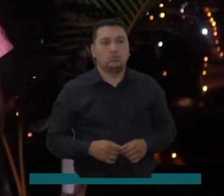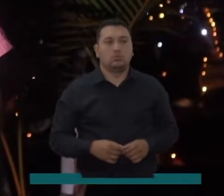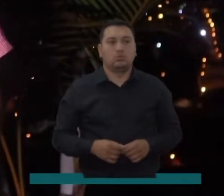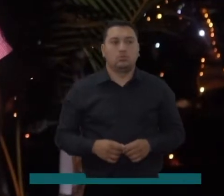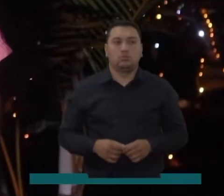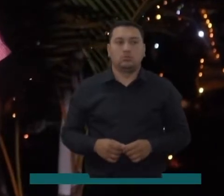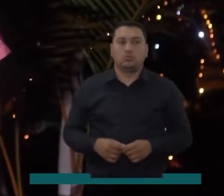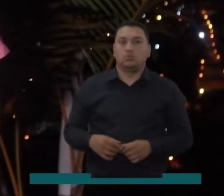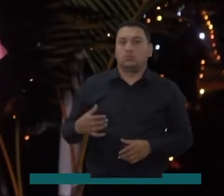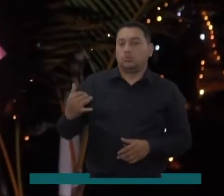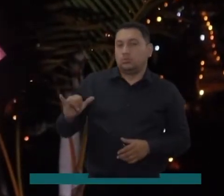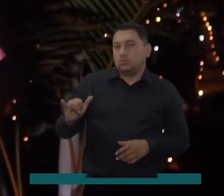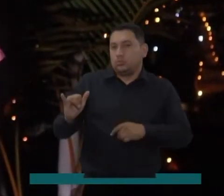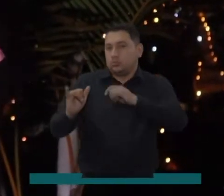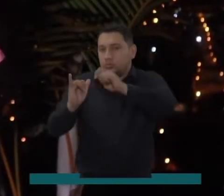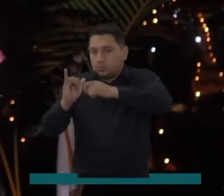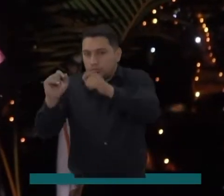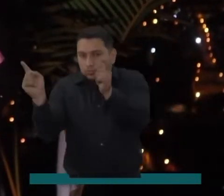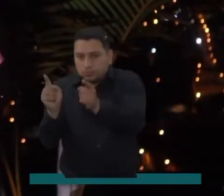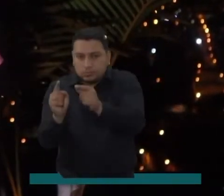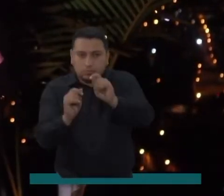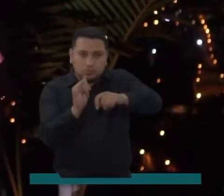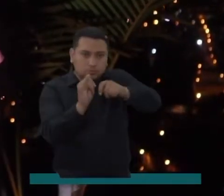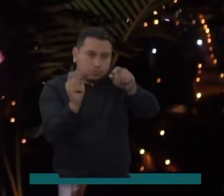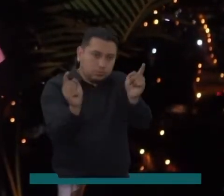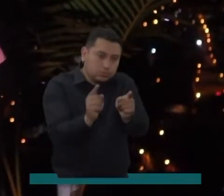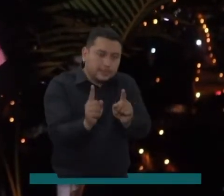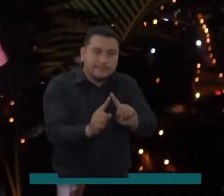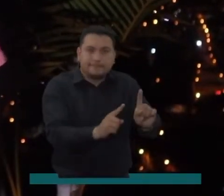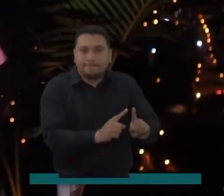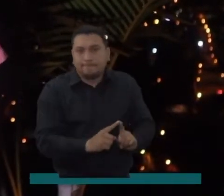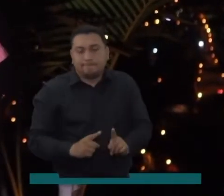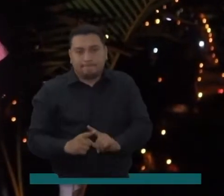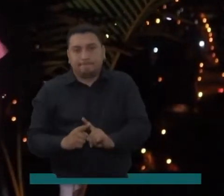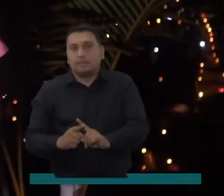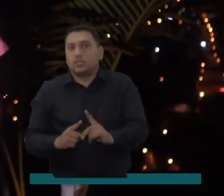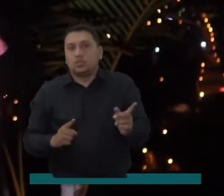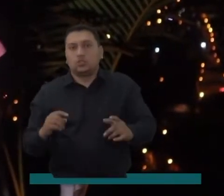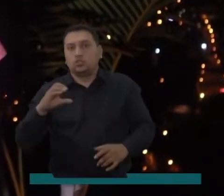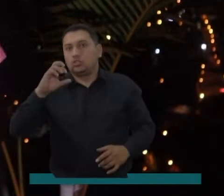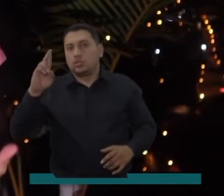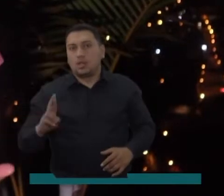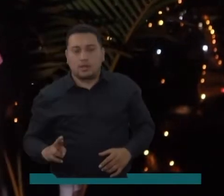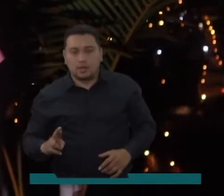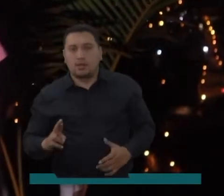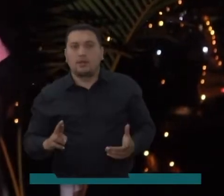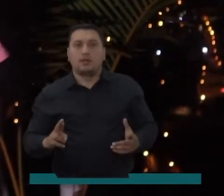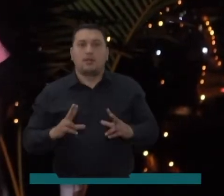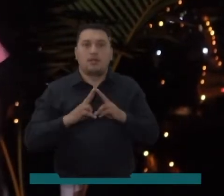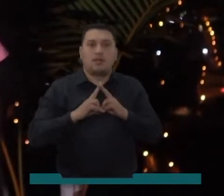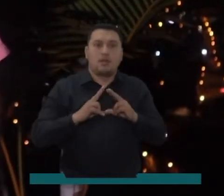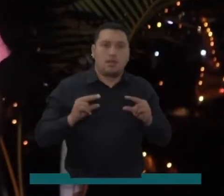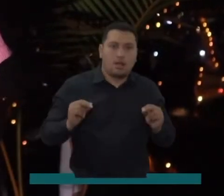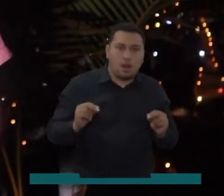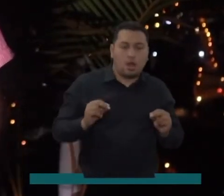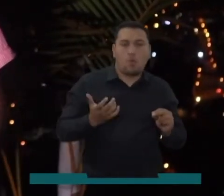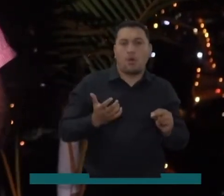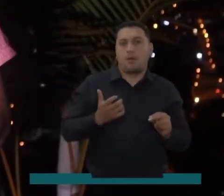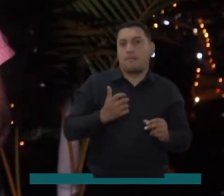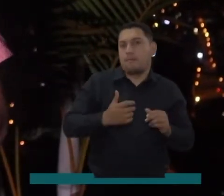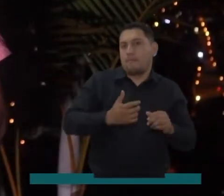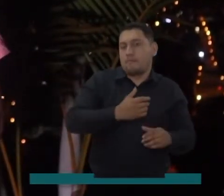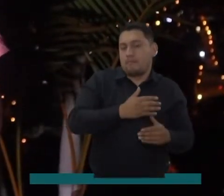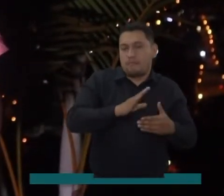Recibiendo muchos cortos de países como Cuba, Costa Rica, Nicaragua, Panamá, Chile,